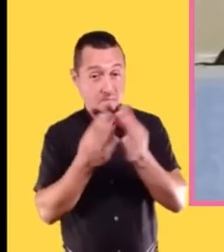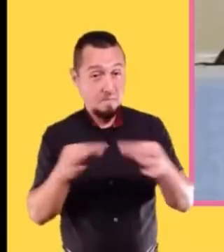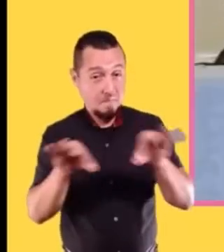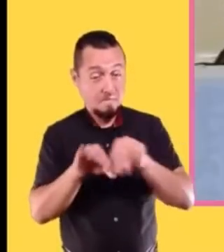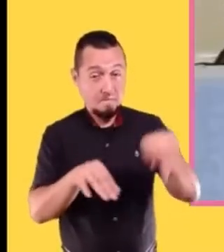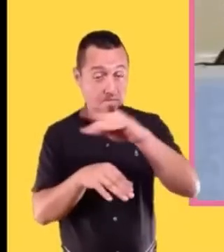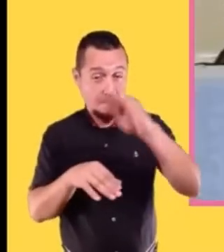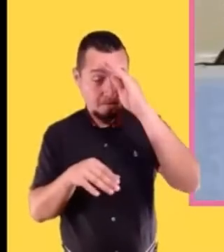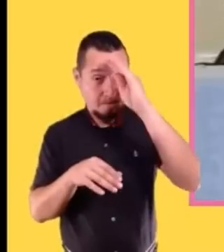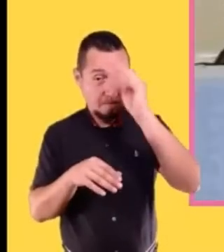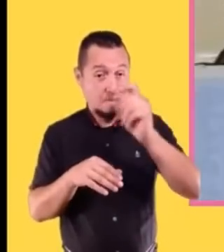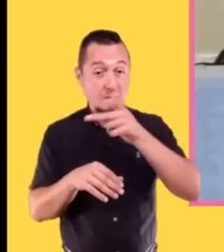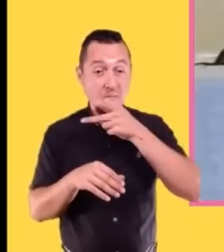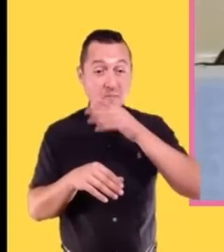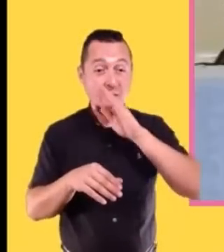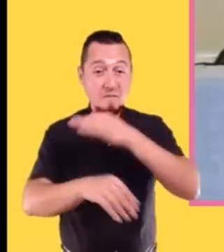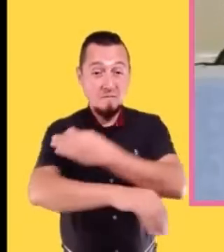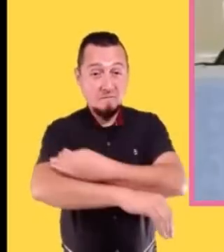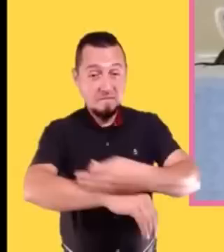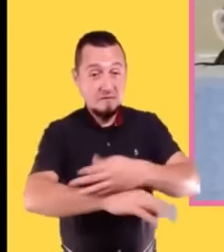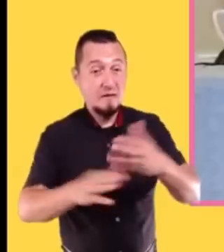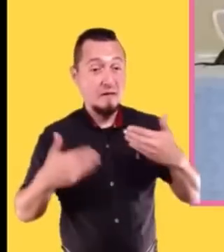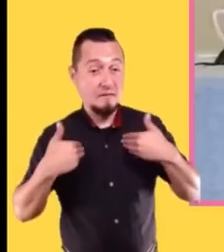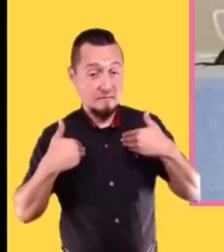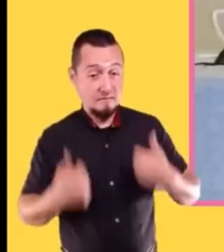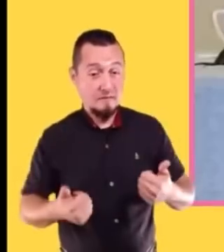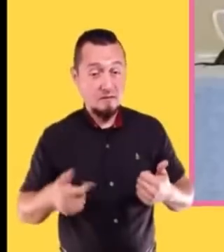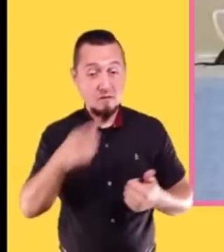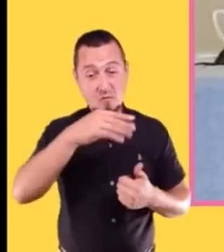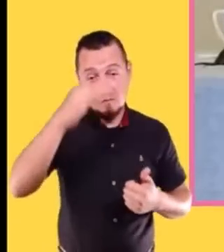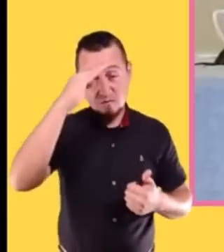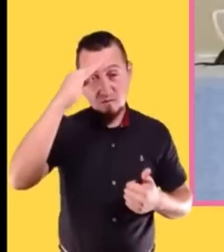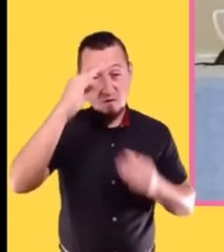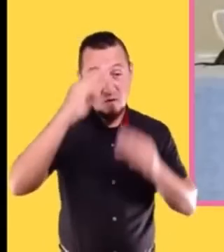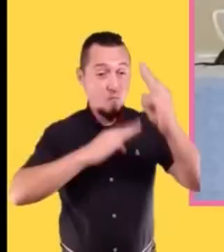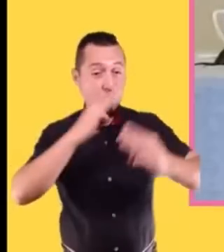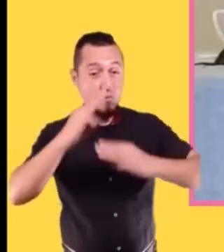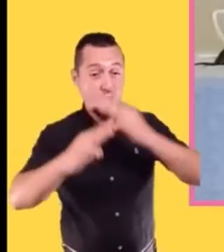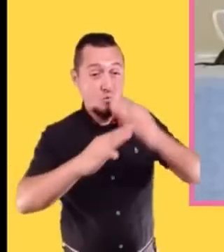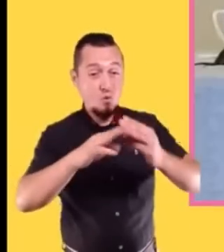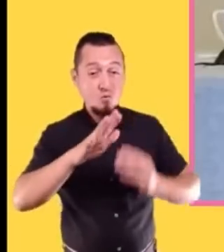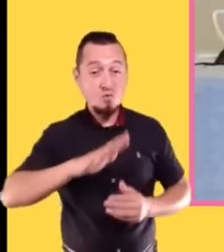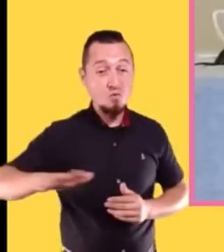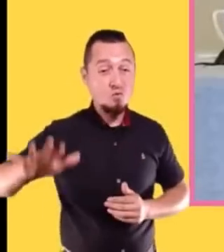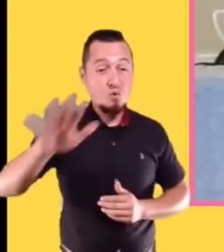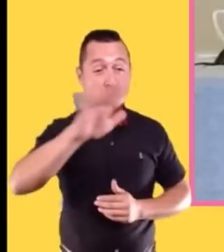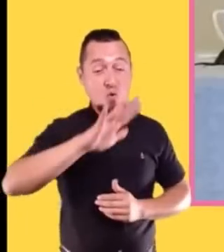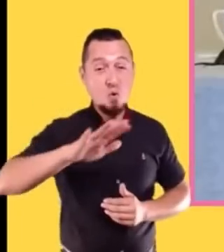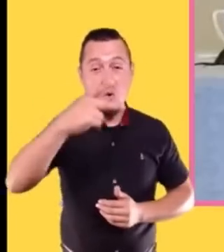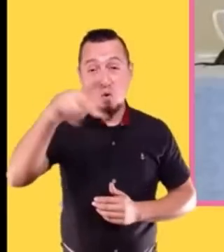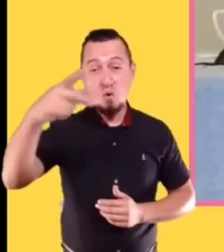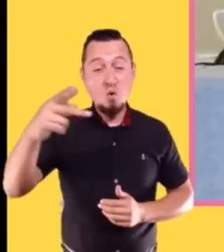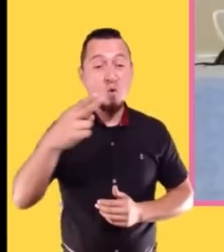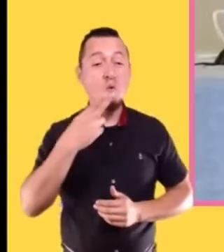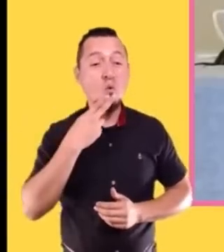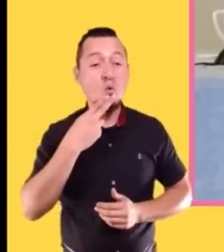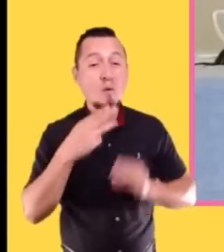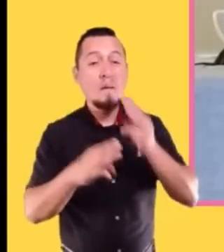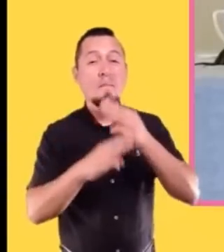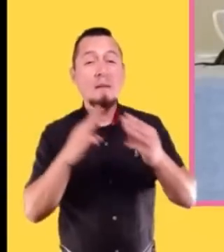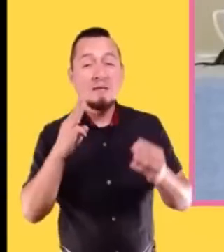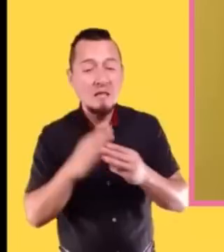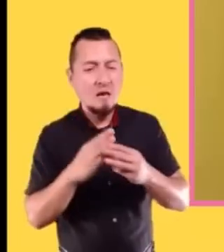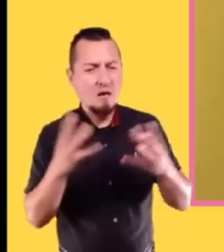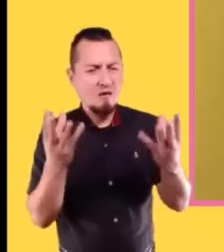como padres de familia entenderlos, la tendencia mundial es a utilizar materiales de información, es decir,